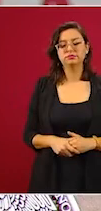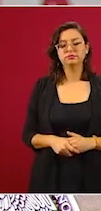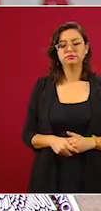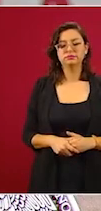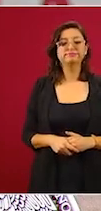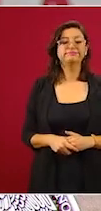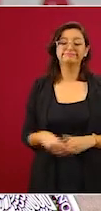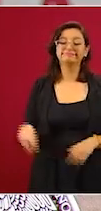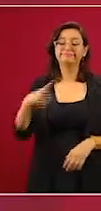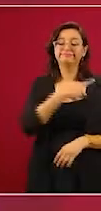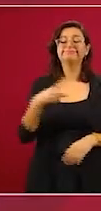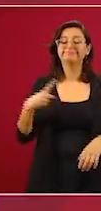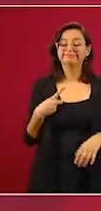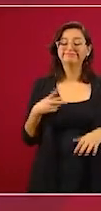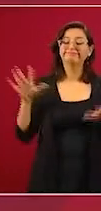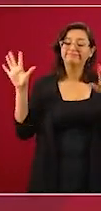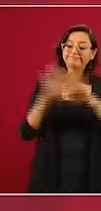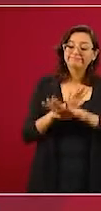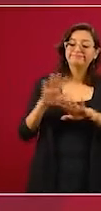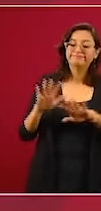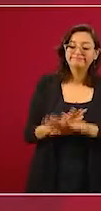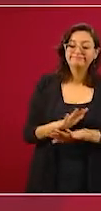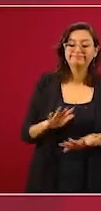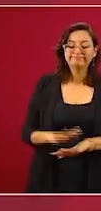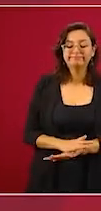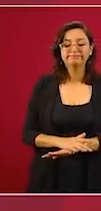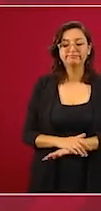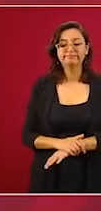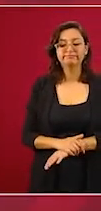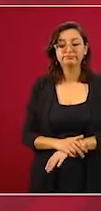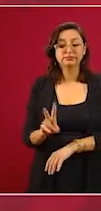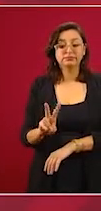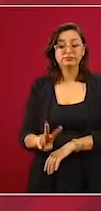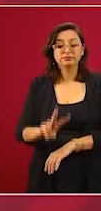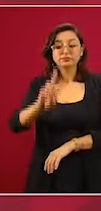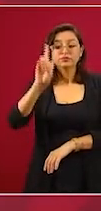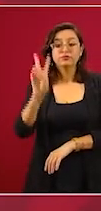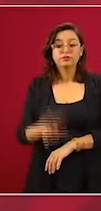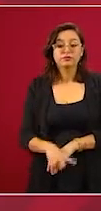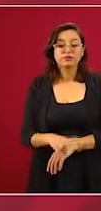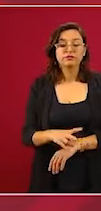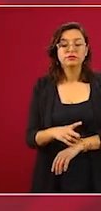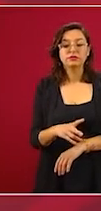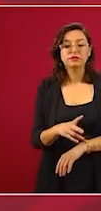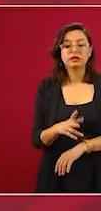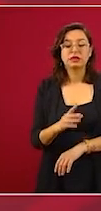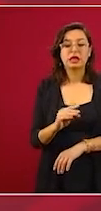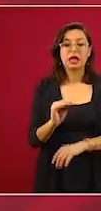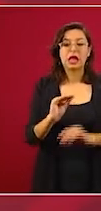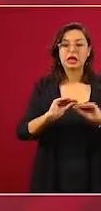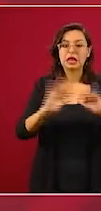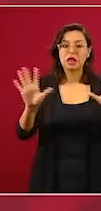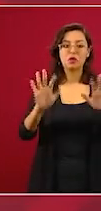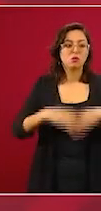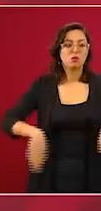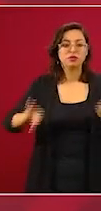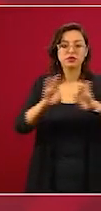son unos cambios desde luego con apego al estado de derecho